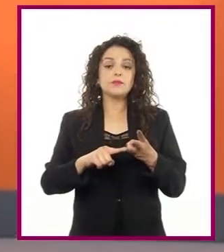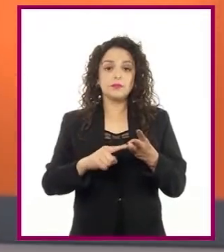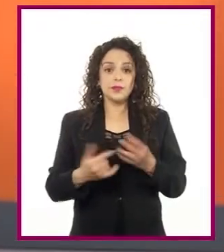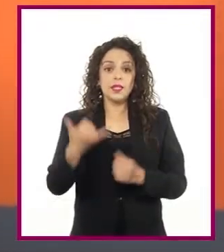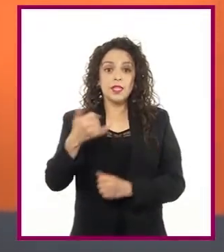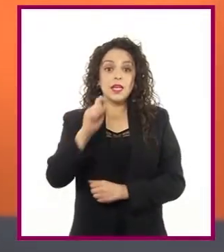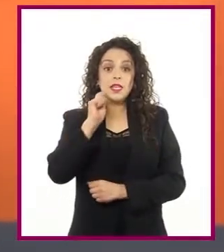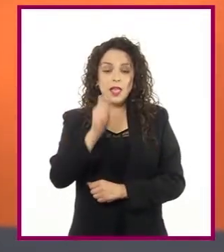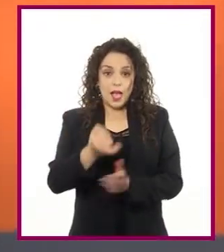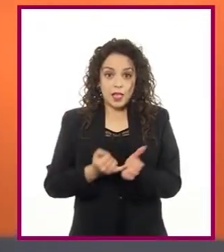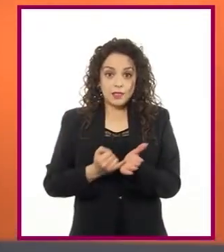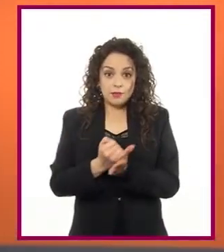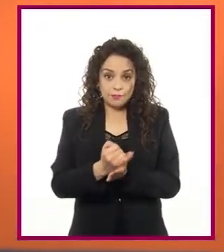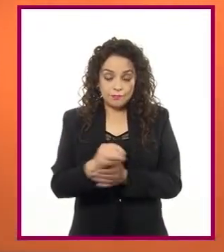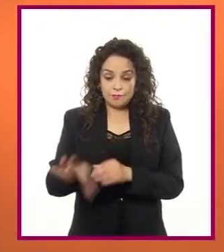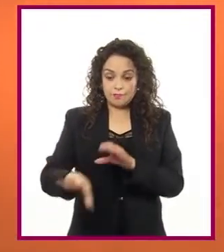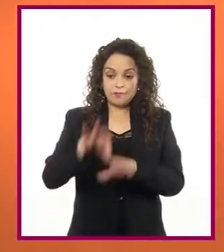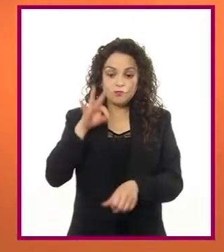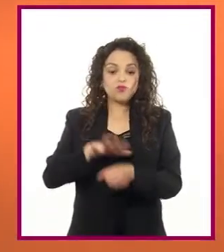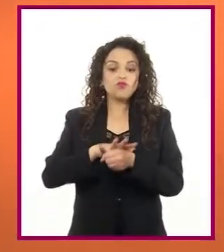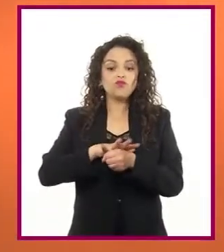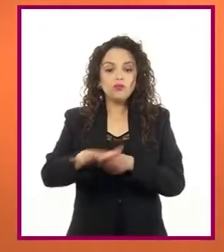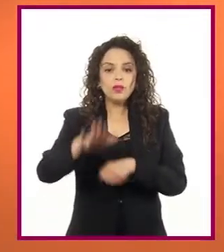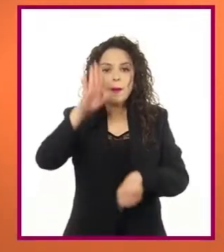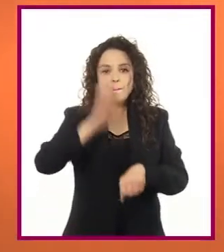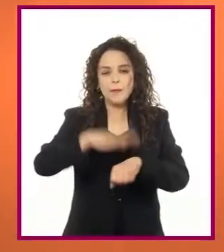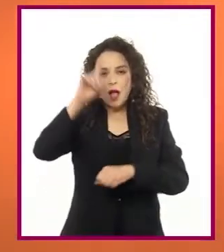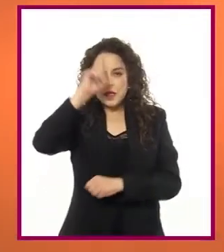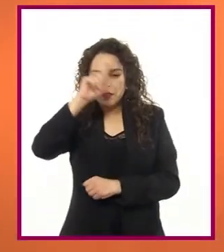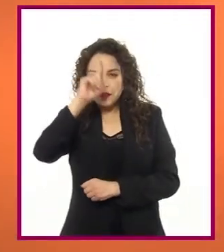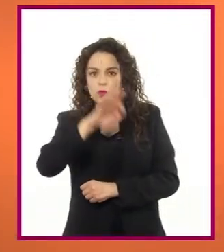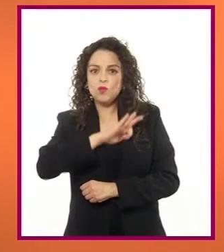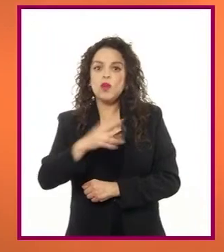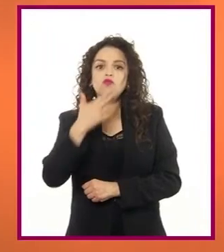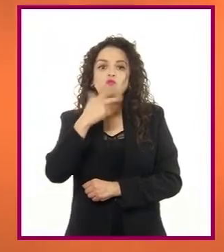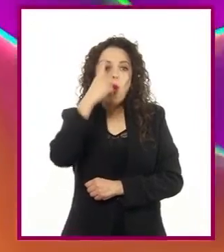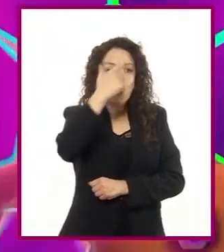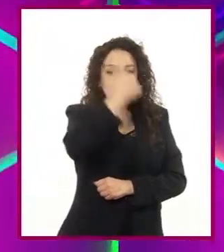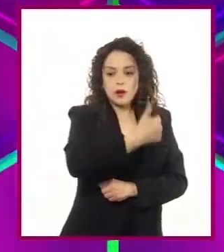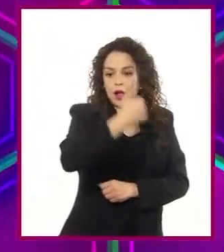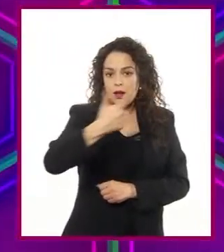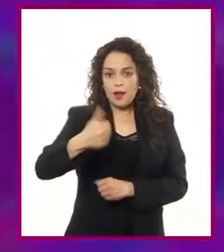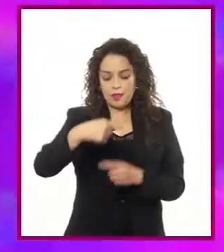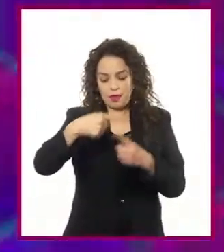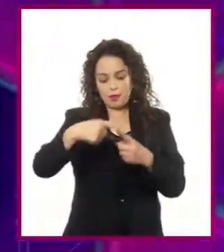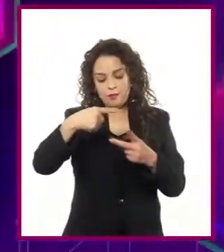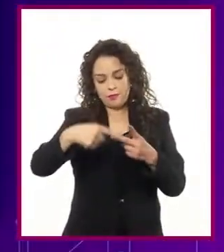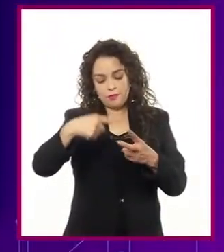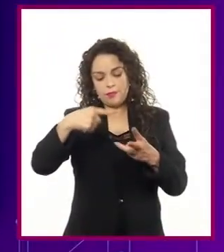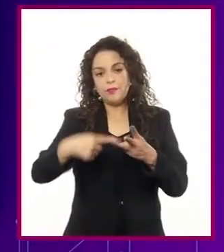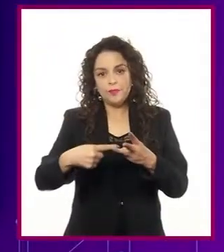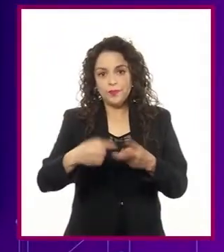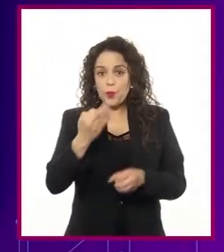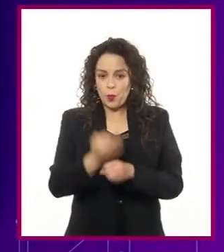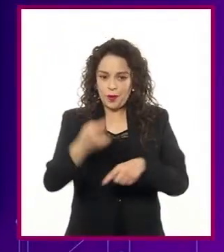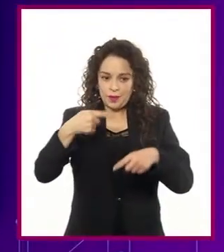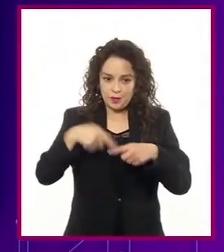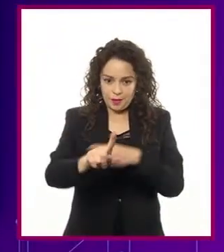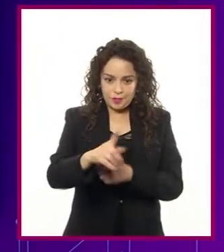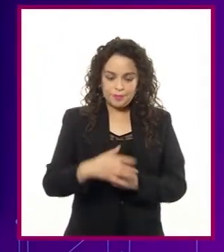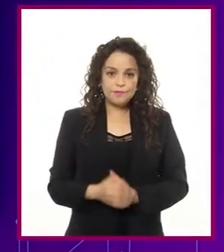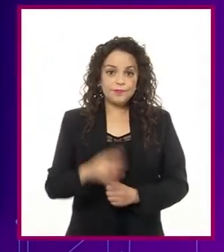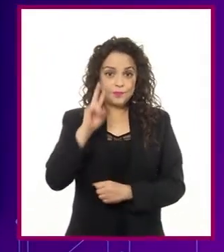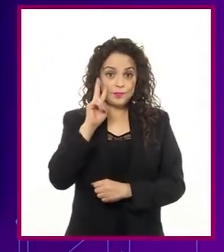para elegir en qué casos es más recomendable usar cada una de estas medidas. Comencemos.